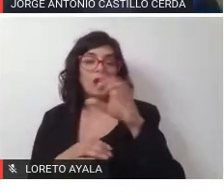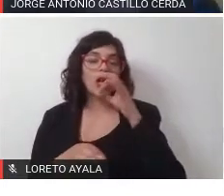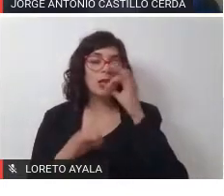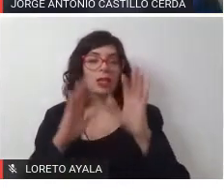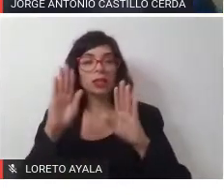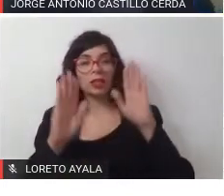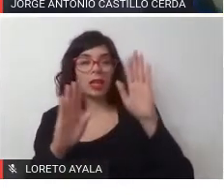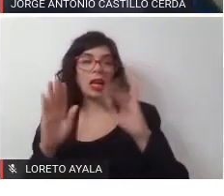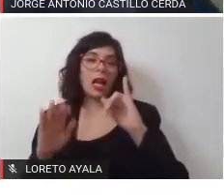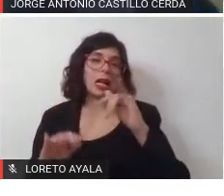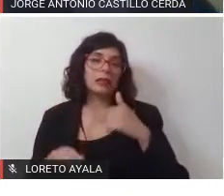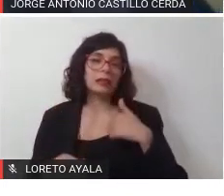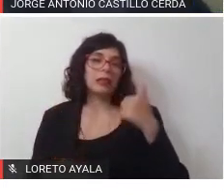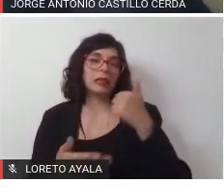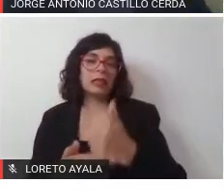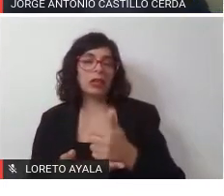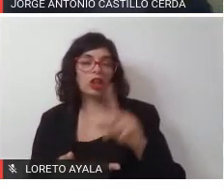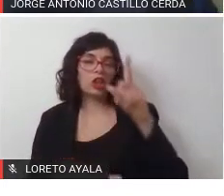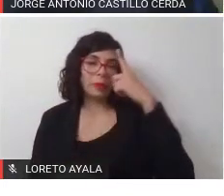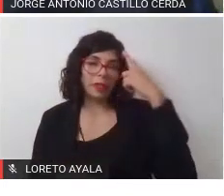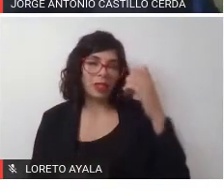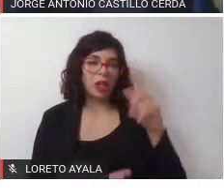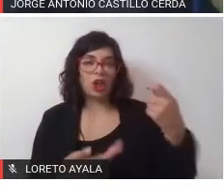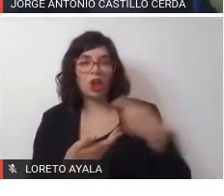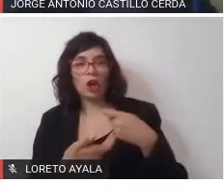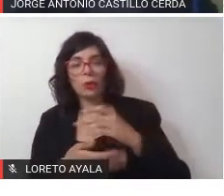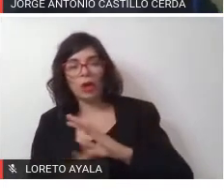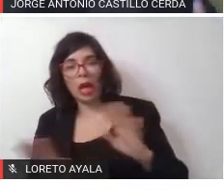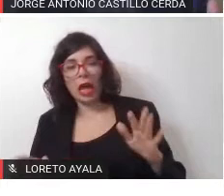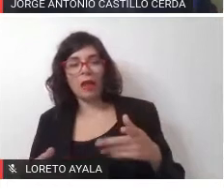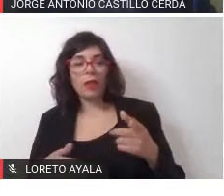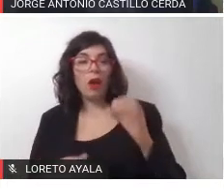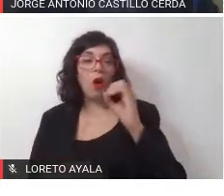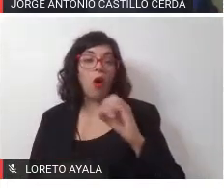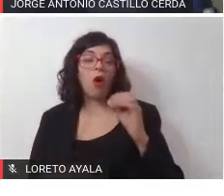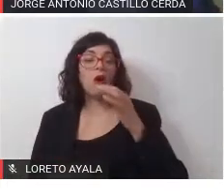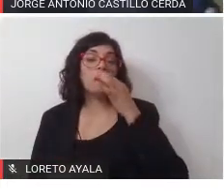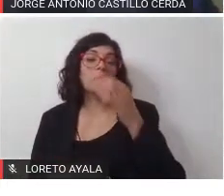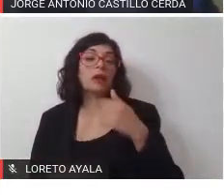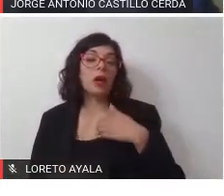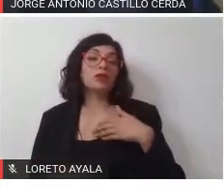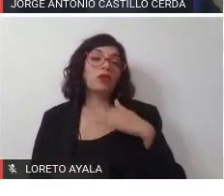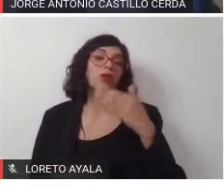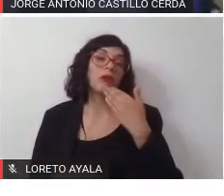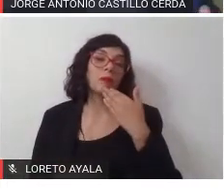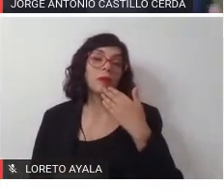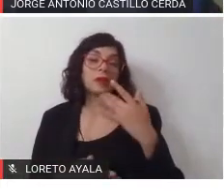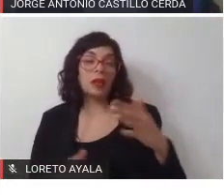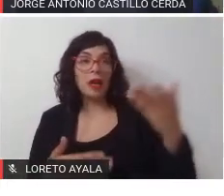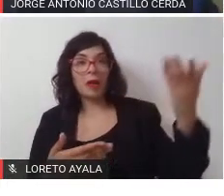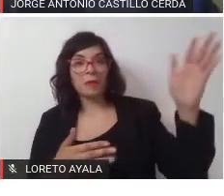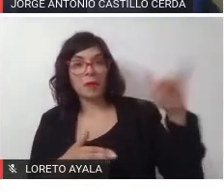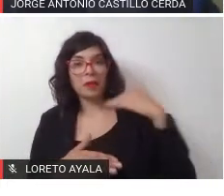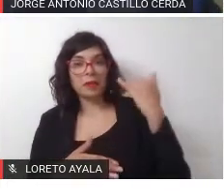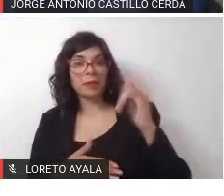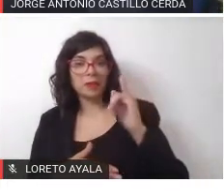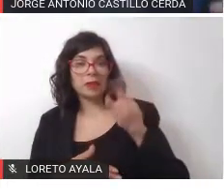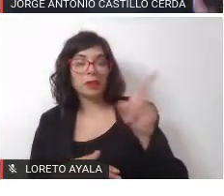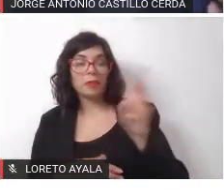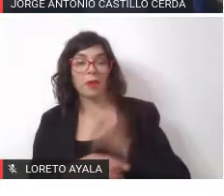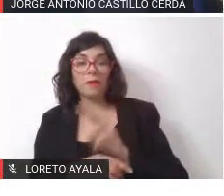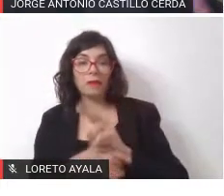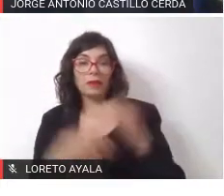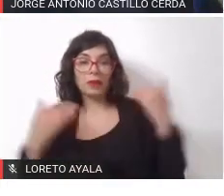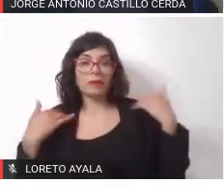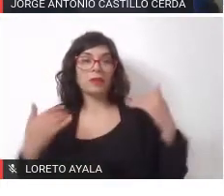mi sostenedor no me compra ninguna cuestión. Y al revés también puede, oye, a mí también, además de llegarme un docente de educación física,